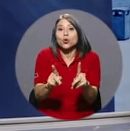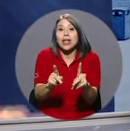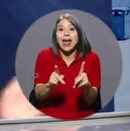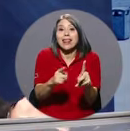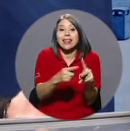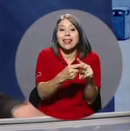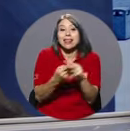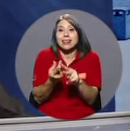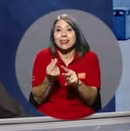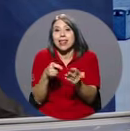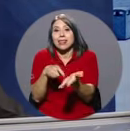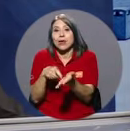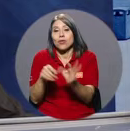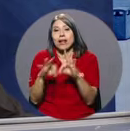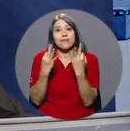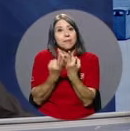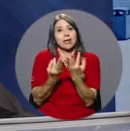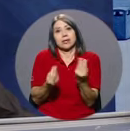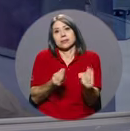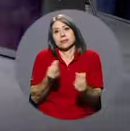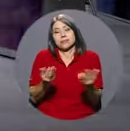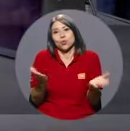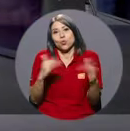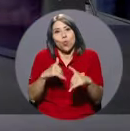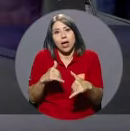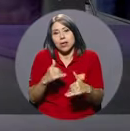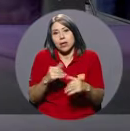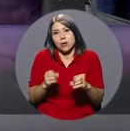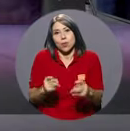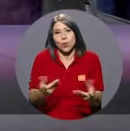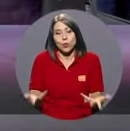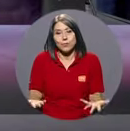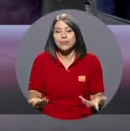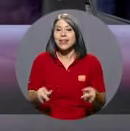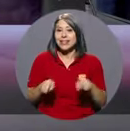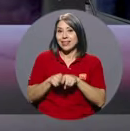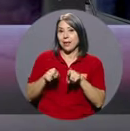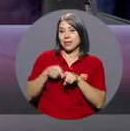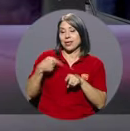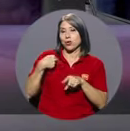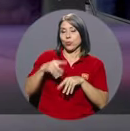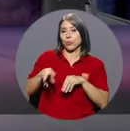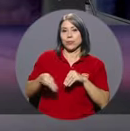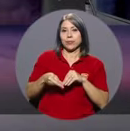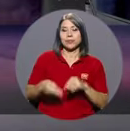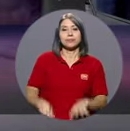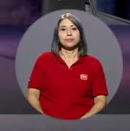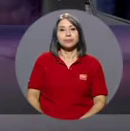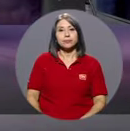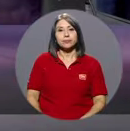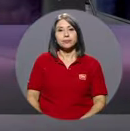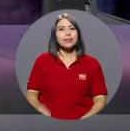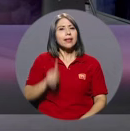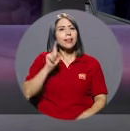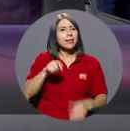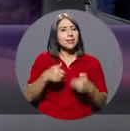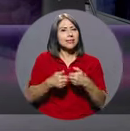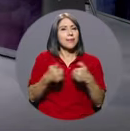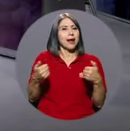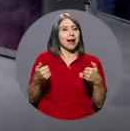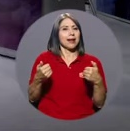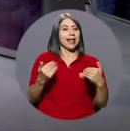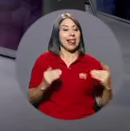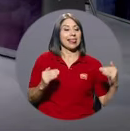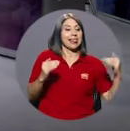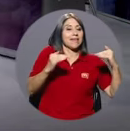también se frene porque no hay consumo. Por supuesto. Tal vez a mí me gustaría aportarle un poco aquí a Roxana. Hay que separar un